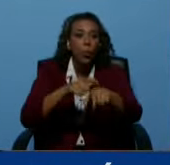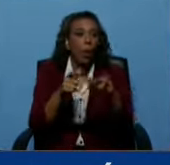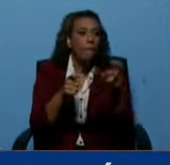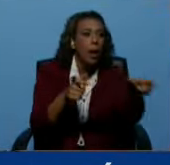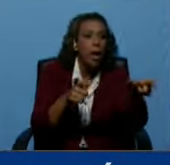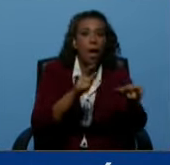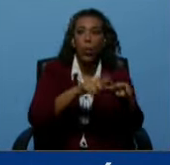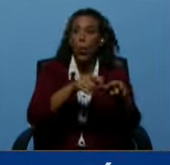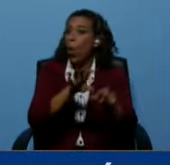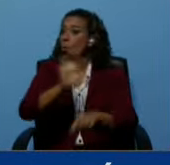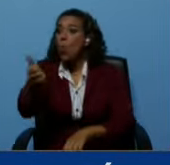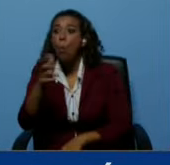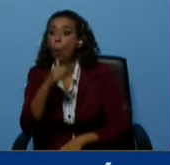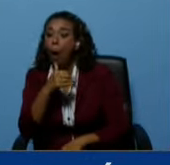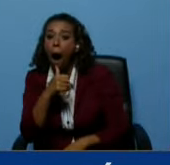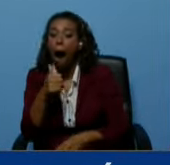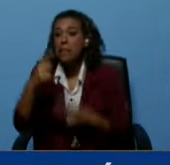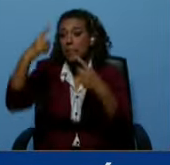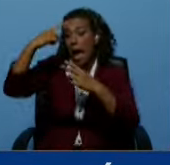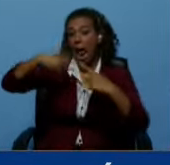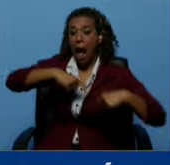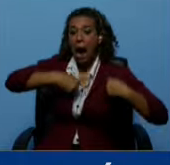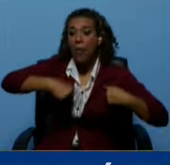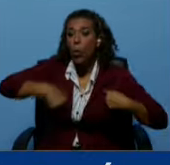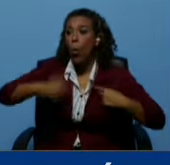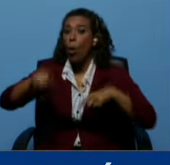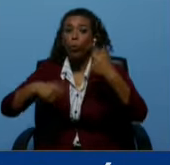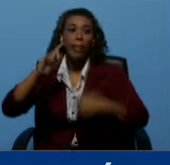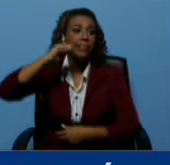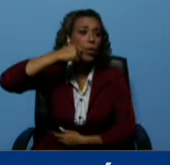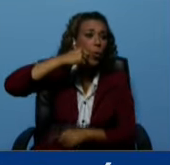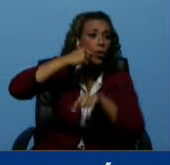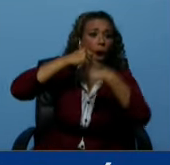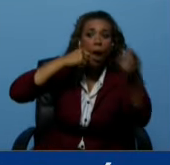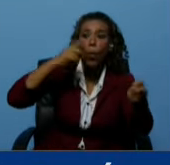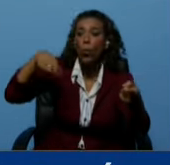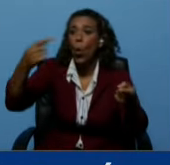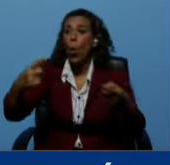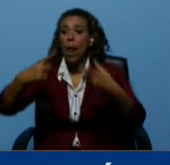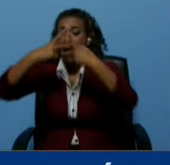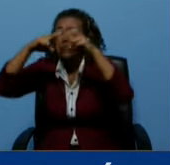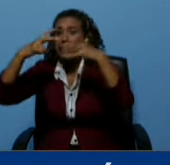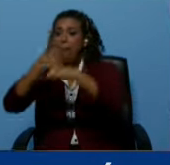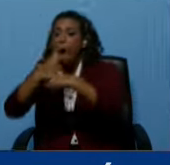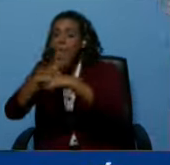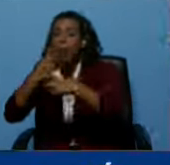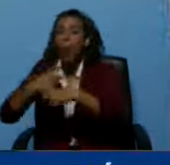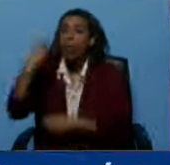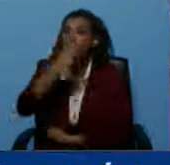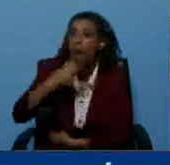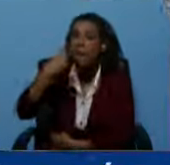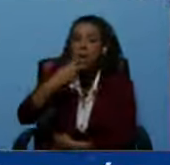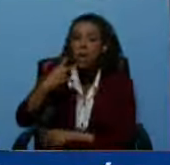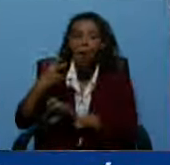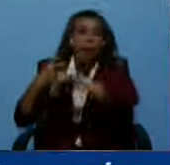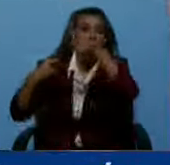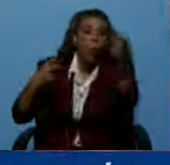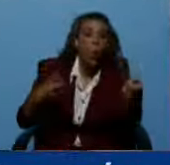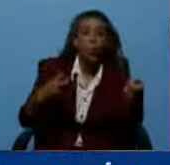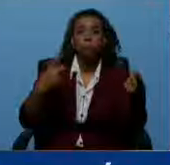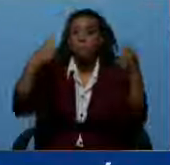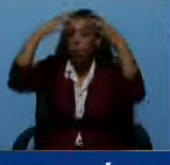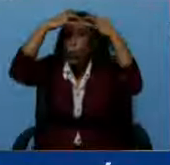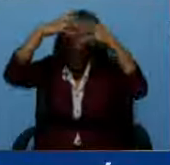producto de que en un sitio donde está el cardiólogo, en el otro sitio está el odontólogo, el otro sitio está el traumatólogo, el terapista de lenguaje, el terapista